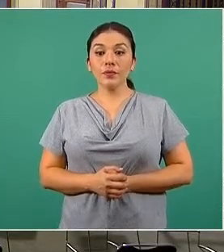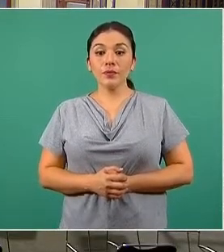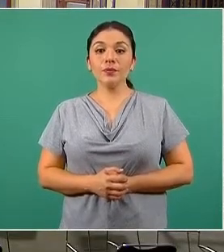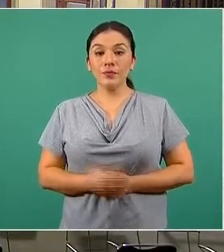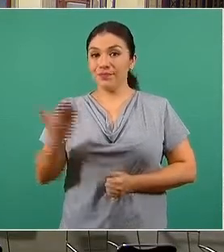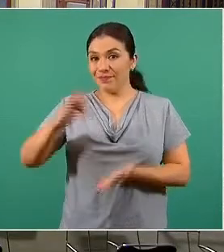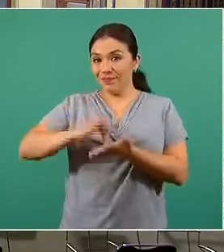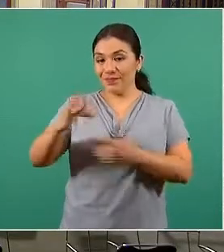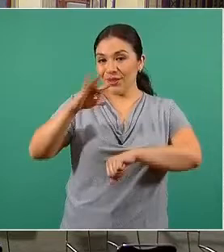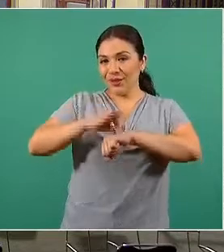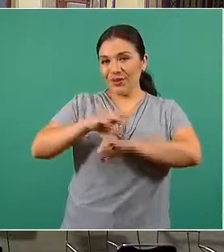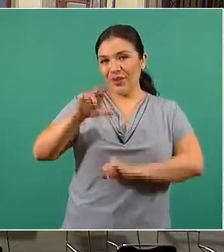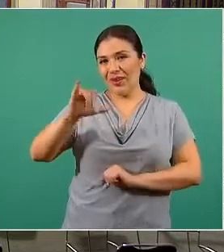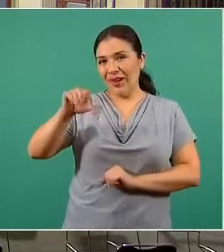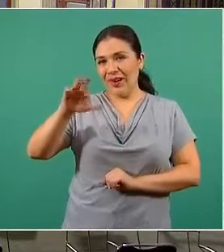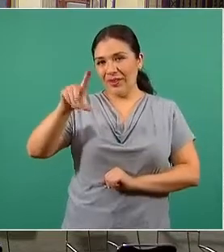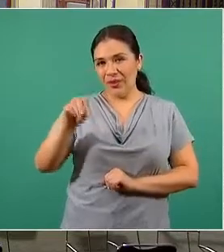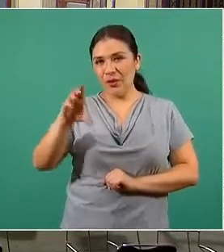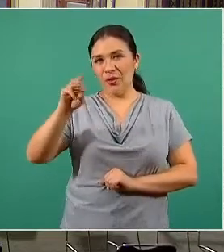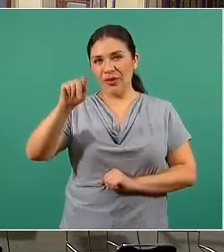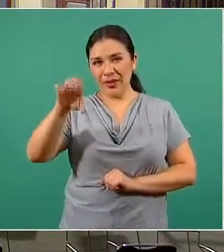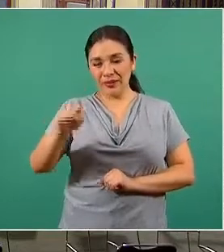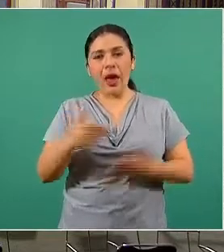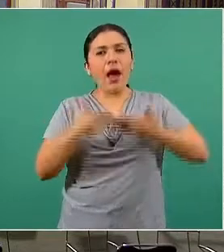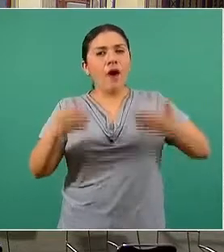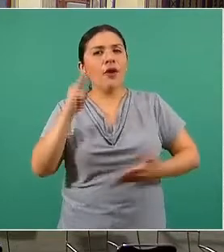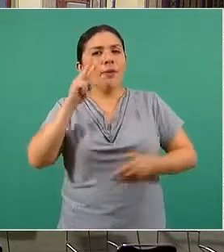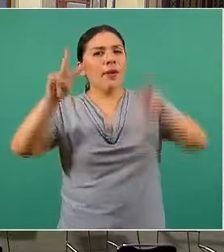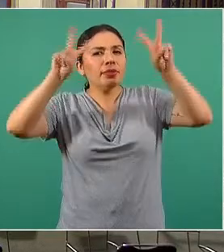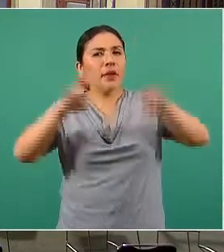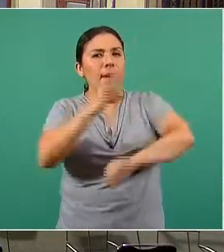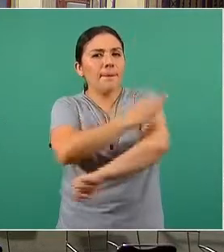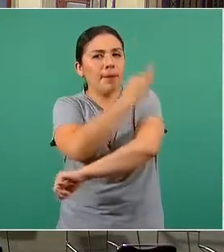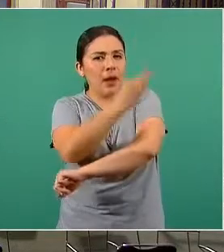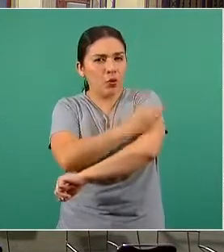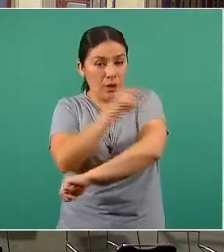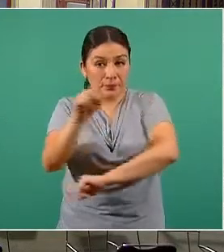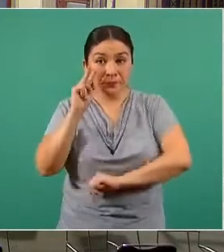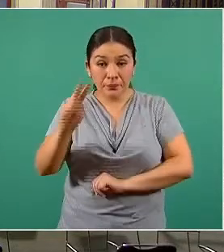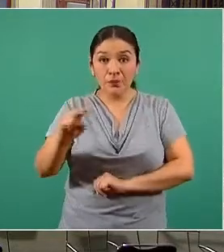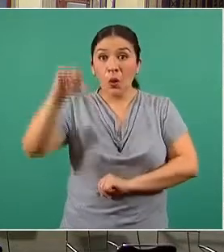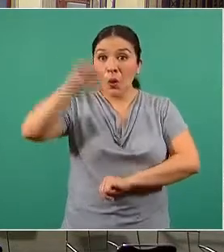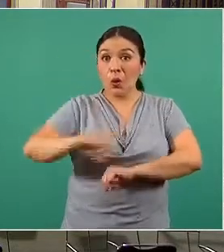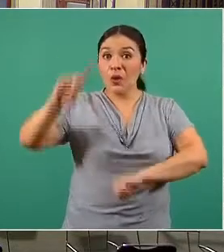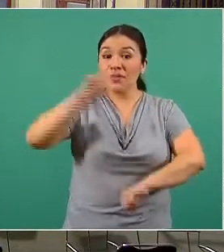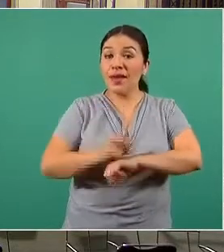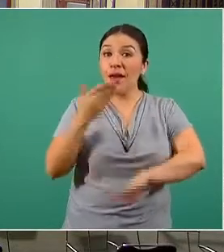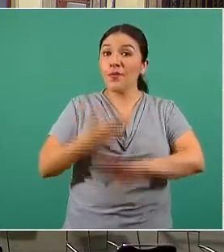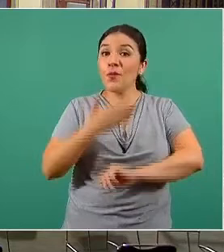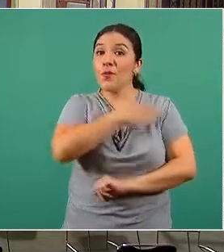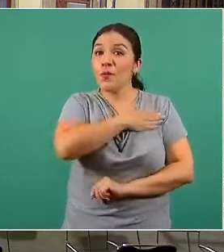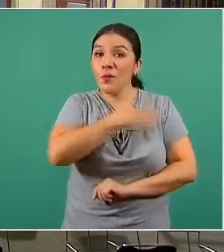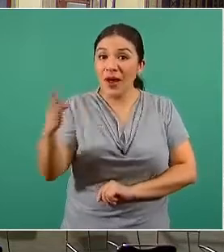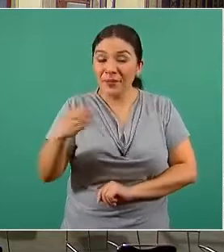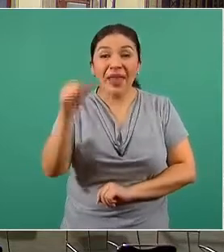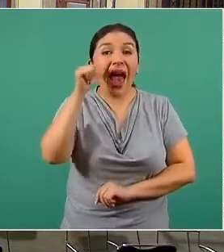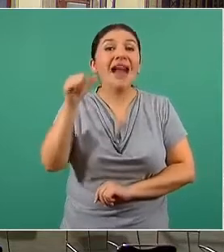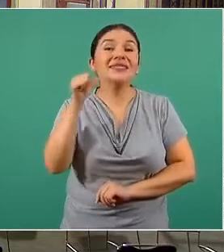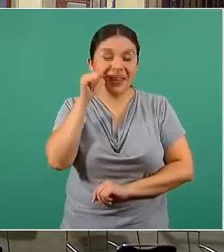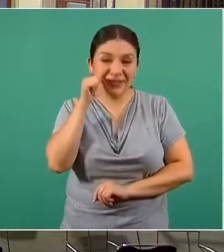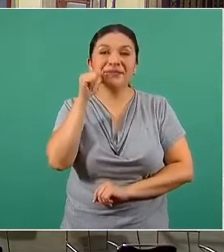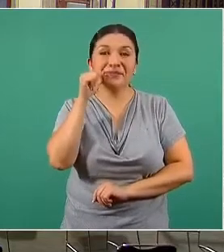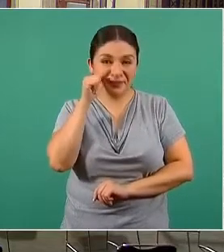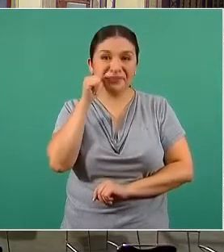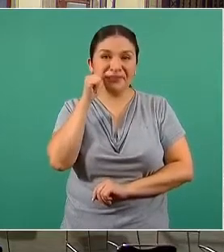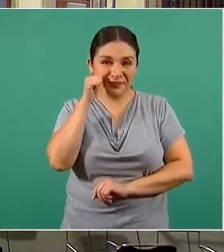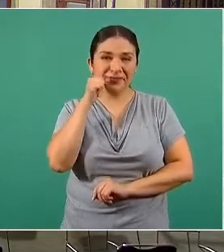Gracias, doctor Ricardo Cortés. Vamos a ver la vacunación. Tuvimos un buen día de vacunación ayer.